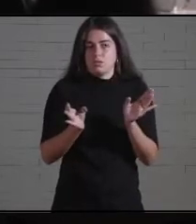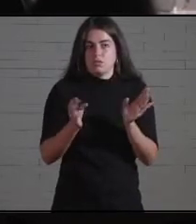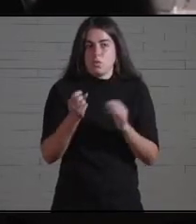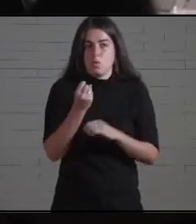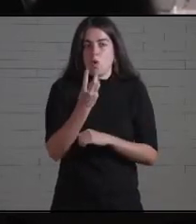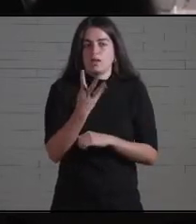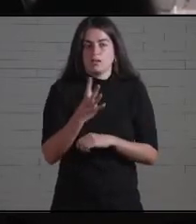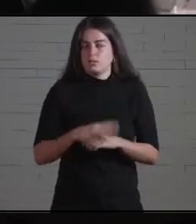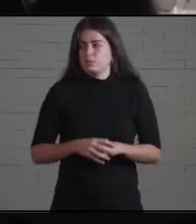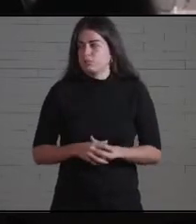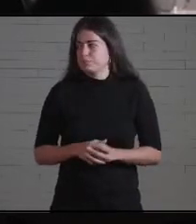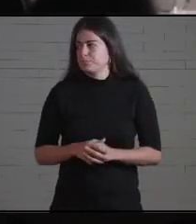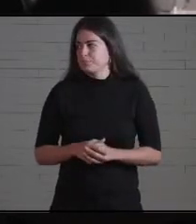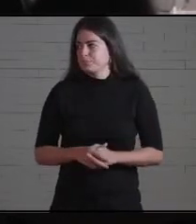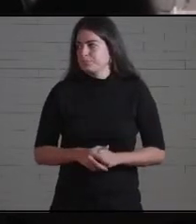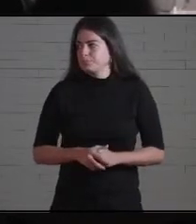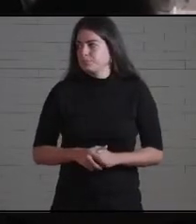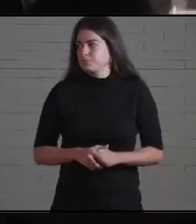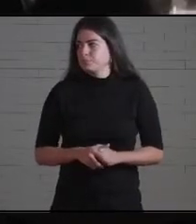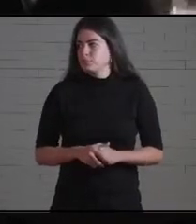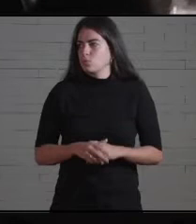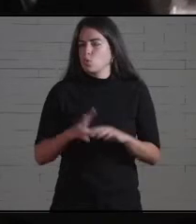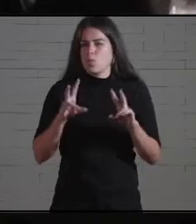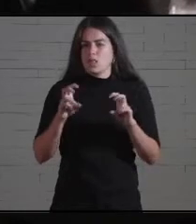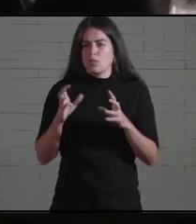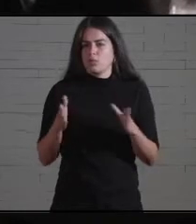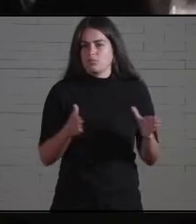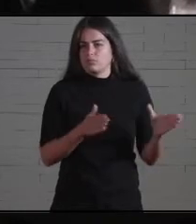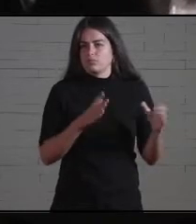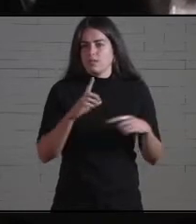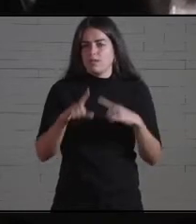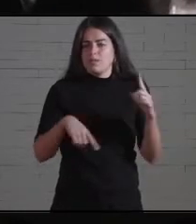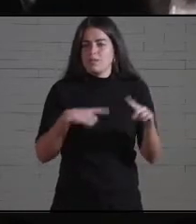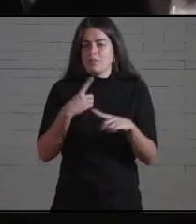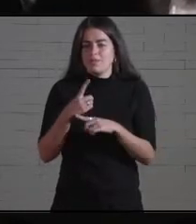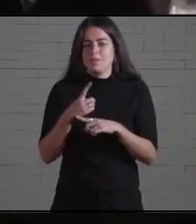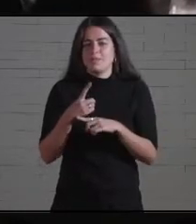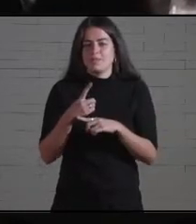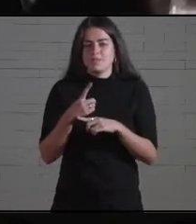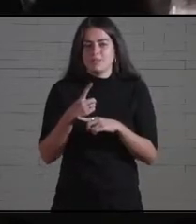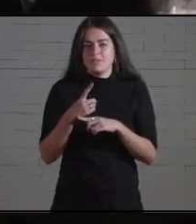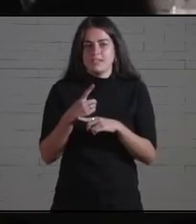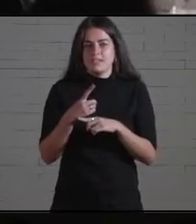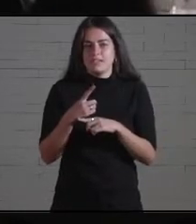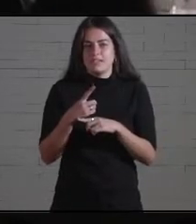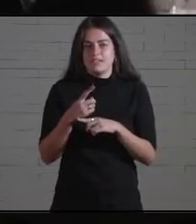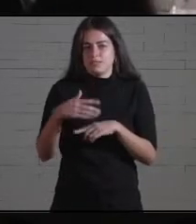Bueno, me he saltado aquí una cuestión, lo voy a dejar para luego para no romper el hilo.